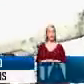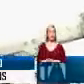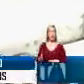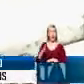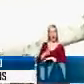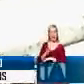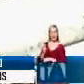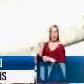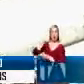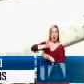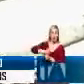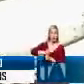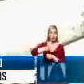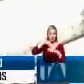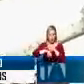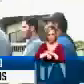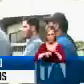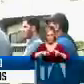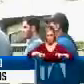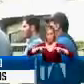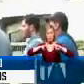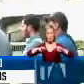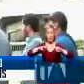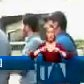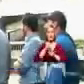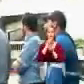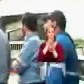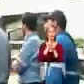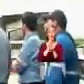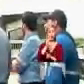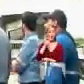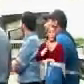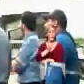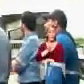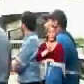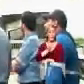ordenada por José Augusto Briones se conocerá en 90 días. Dayana Monroy, 24.